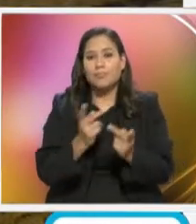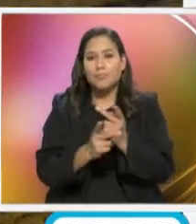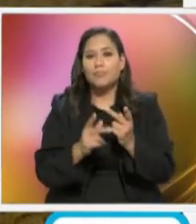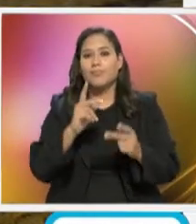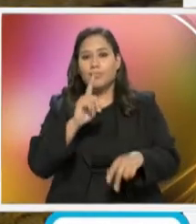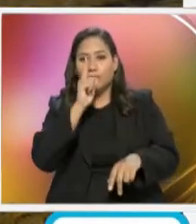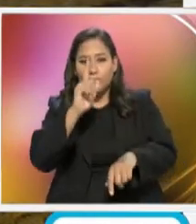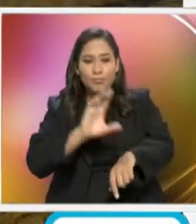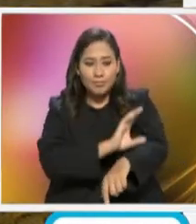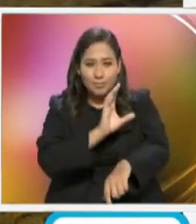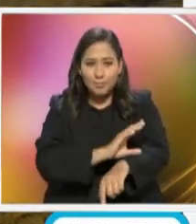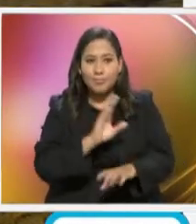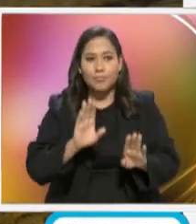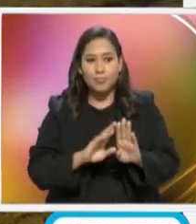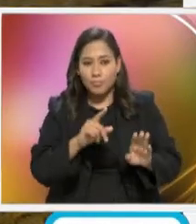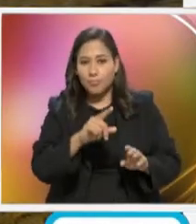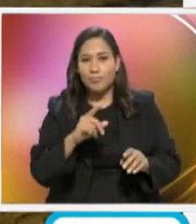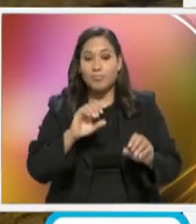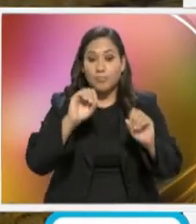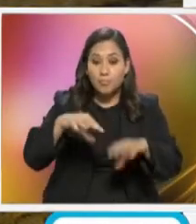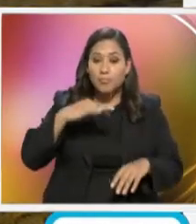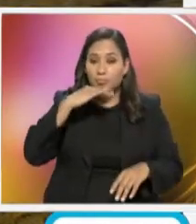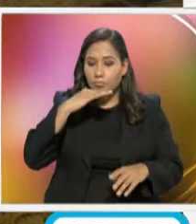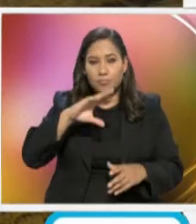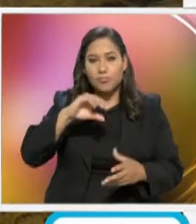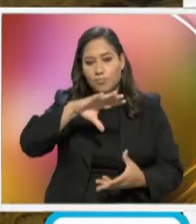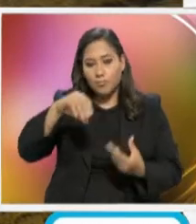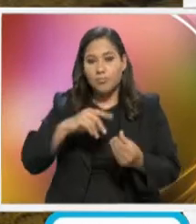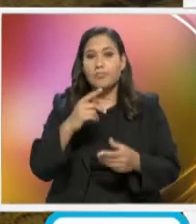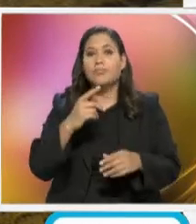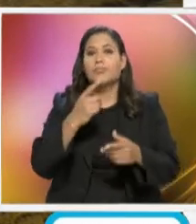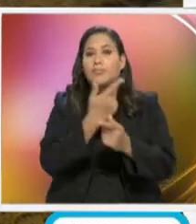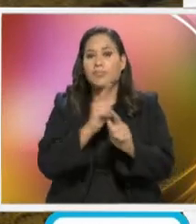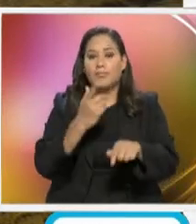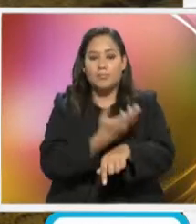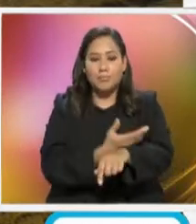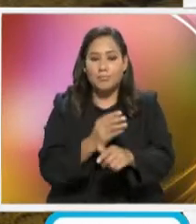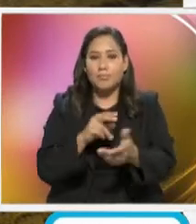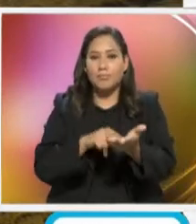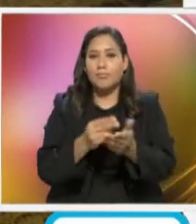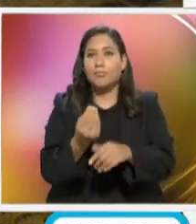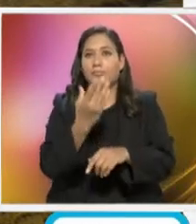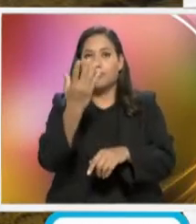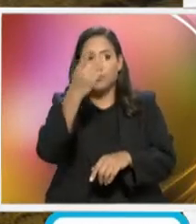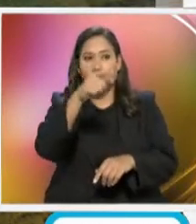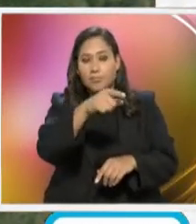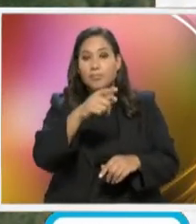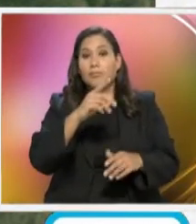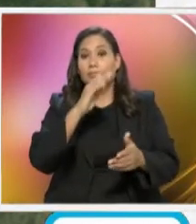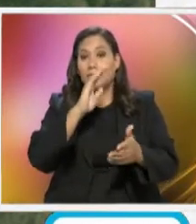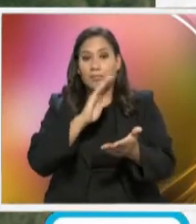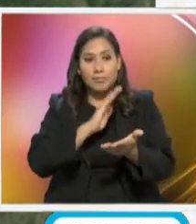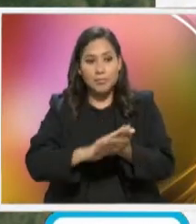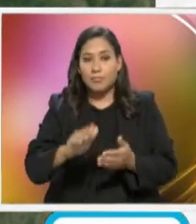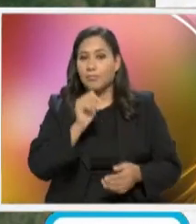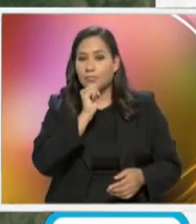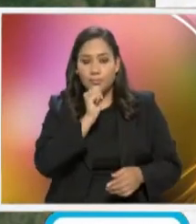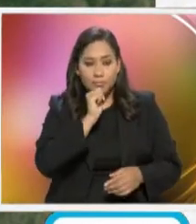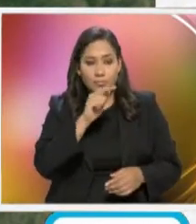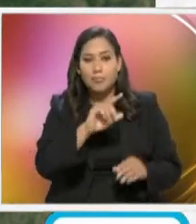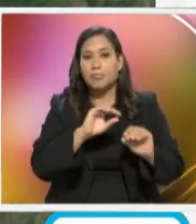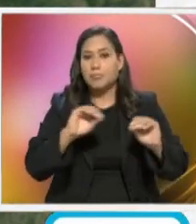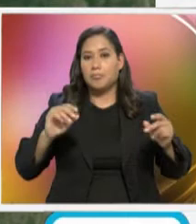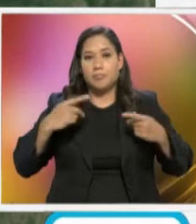ser una ciudad que no genere residuos y esté libre de carbono. Sin embargo, está inacabada y prácticamente deshabitada. Como pueblo fantasma. Como